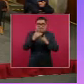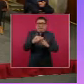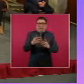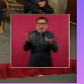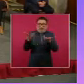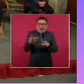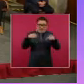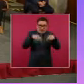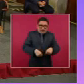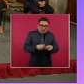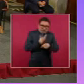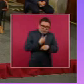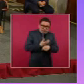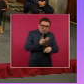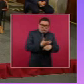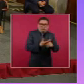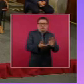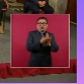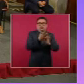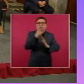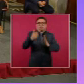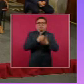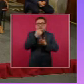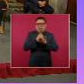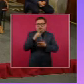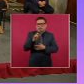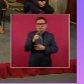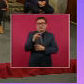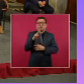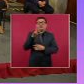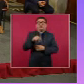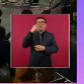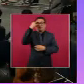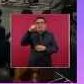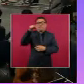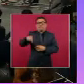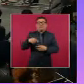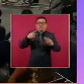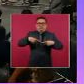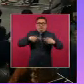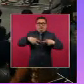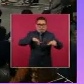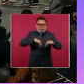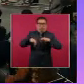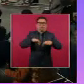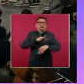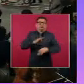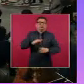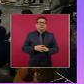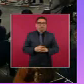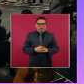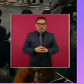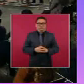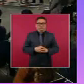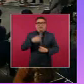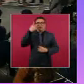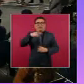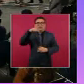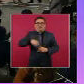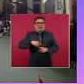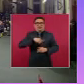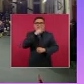aquí en Ciudad Sahagún para que haya trabajo en nuestro